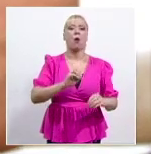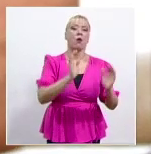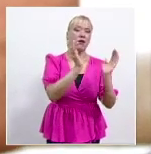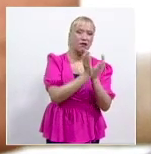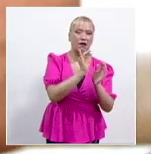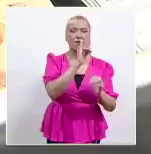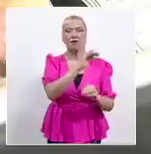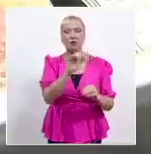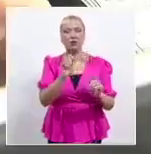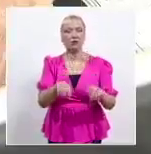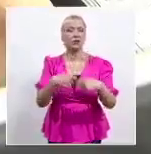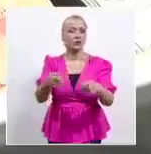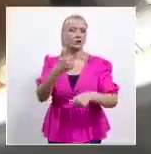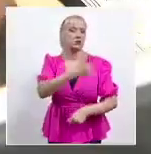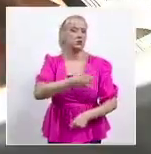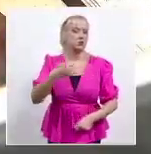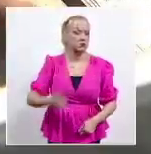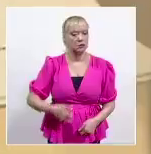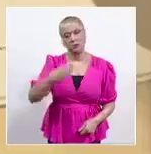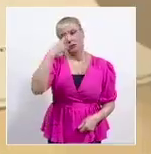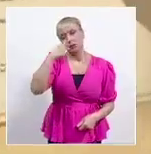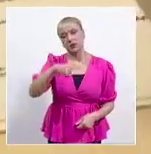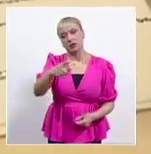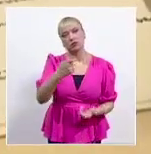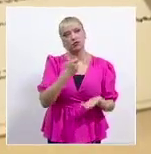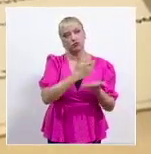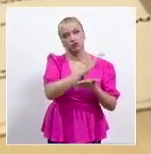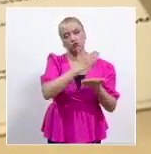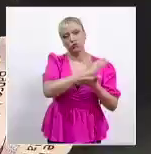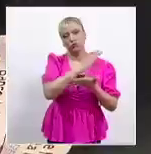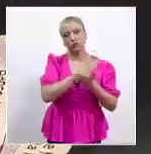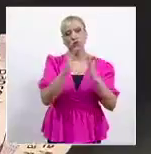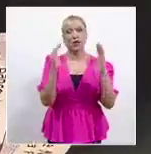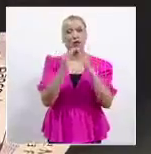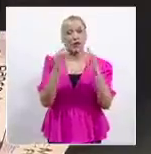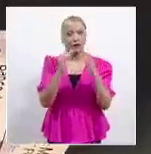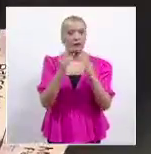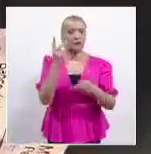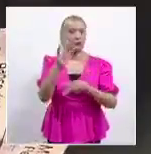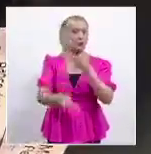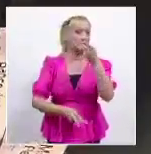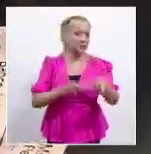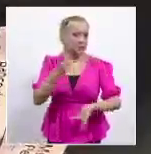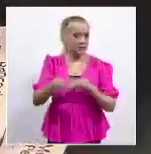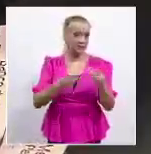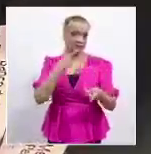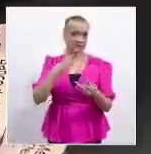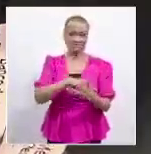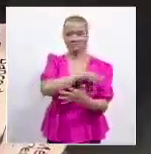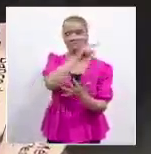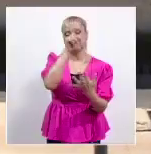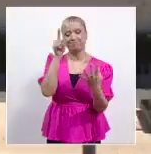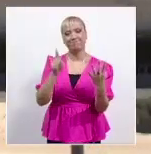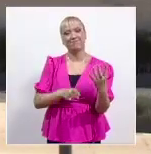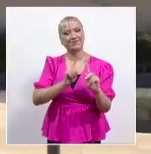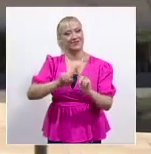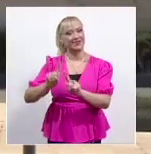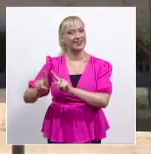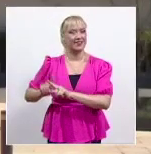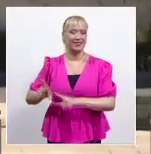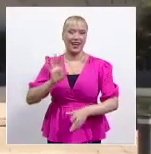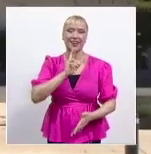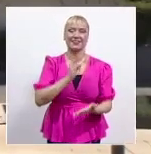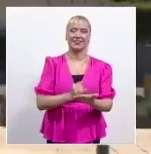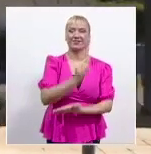proporcionar directamente las viviendas para que sean pagadas por los trabajadores o por los medios que consideren convenientes. Para el canal del Poder Judicial